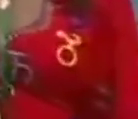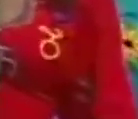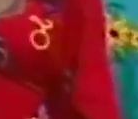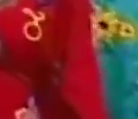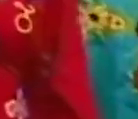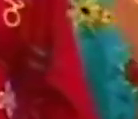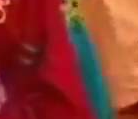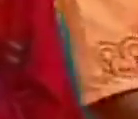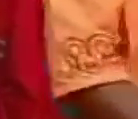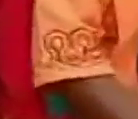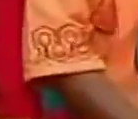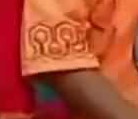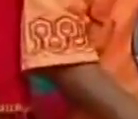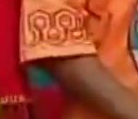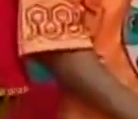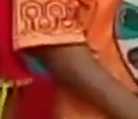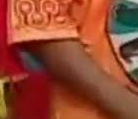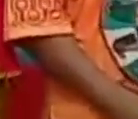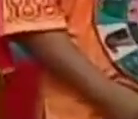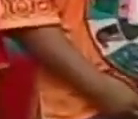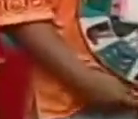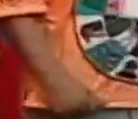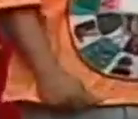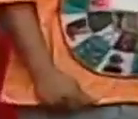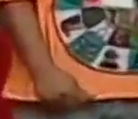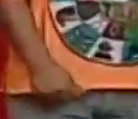de Venezuela.